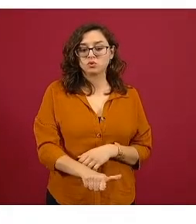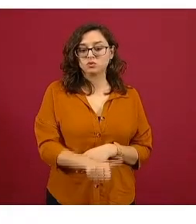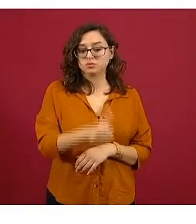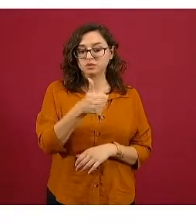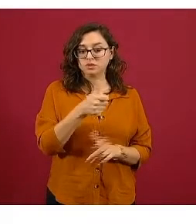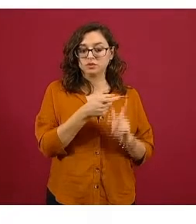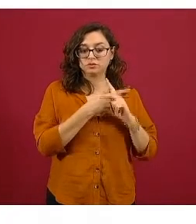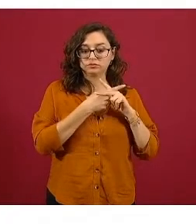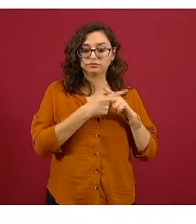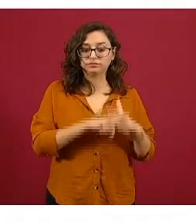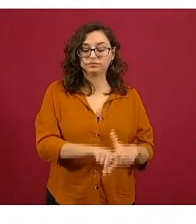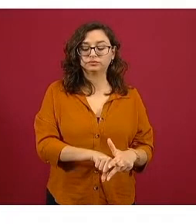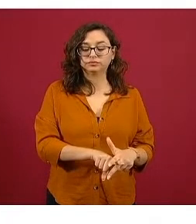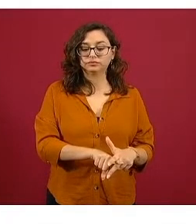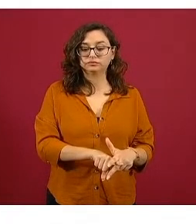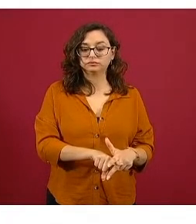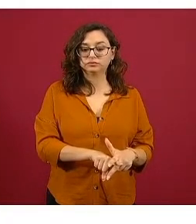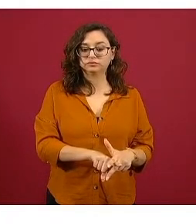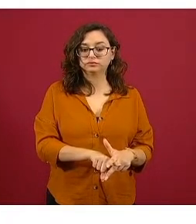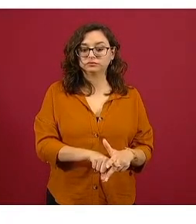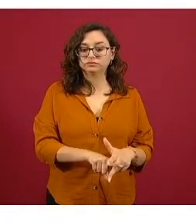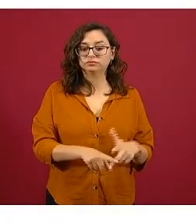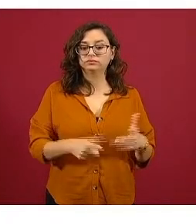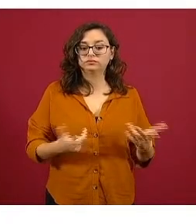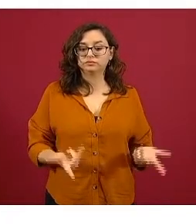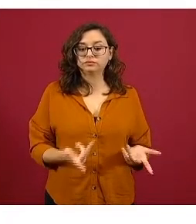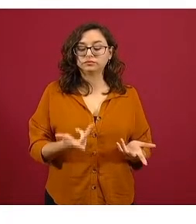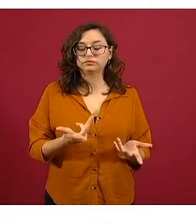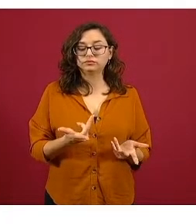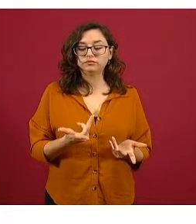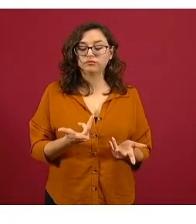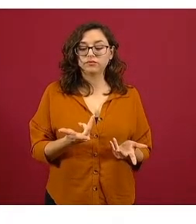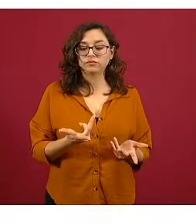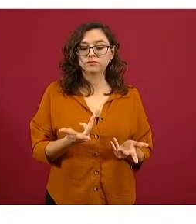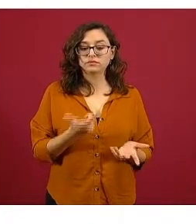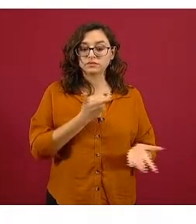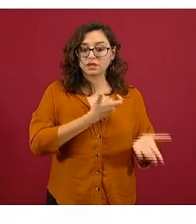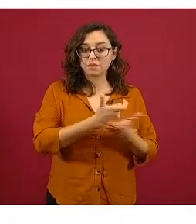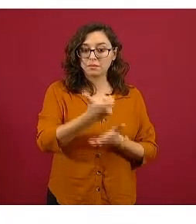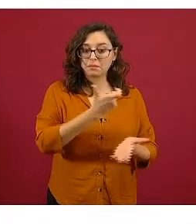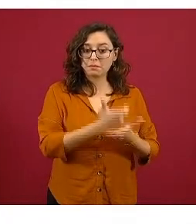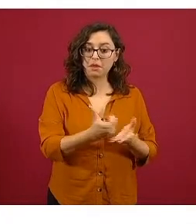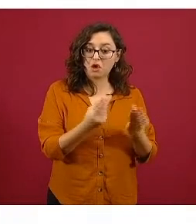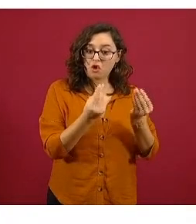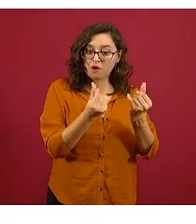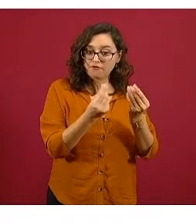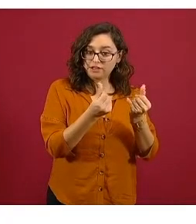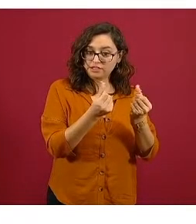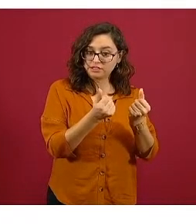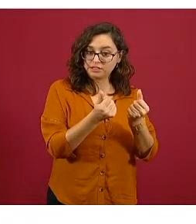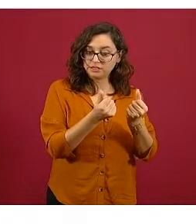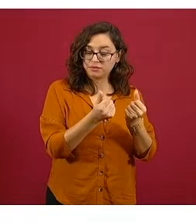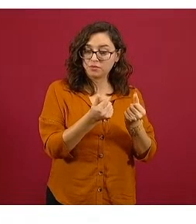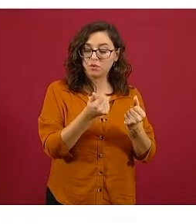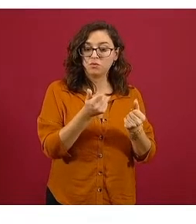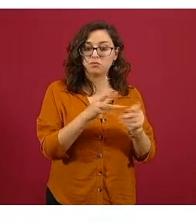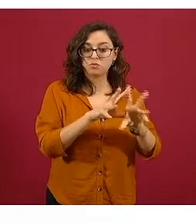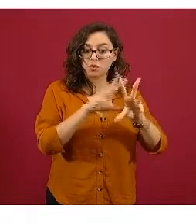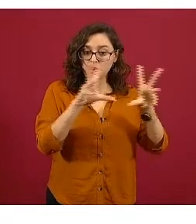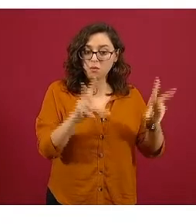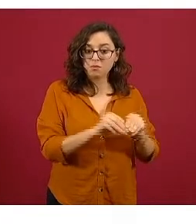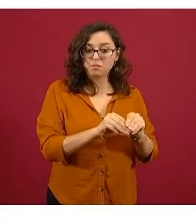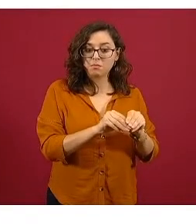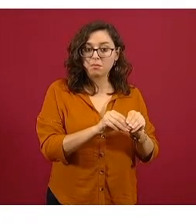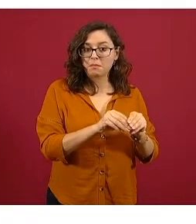2011, el porcentaje que representaba en los pagos en efectivo del total de las ventas del Buen